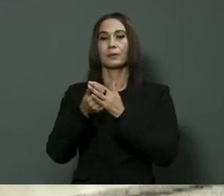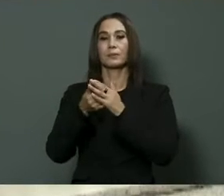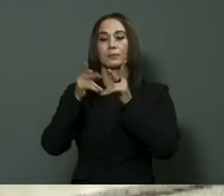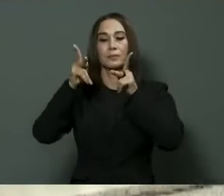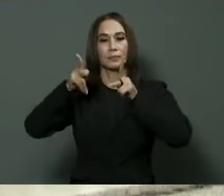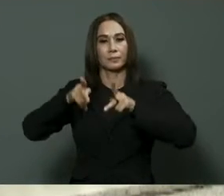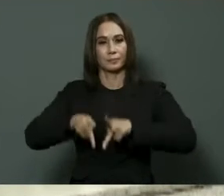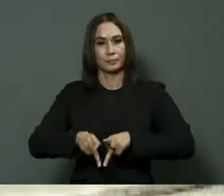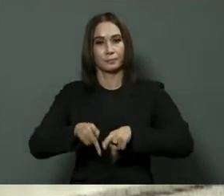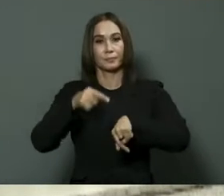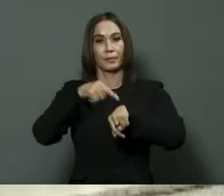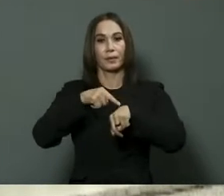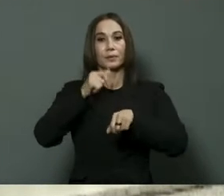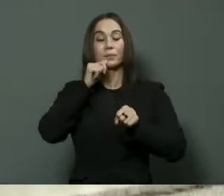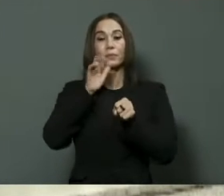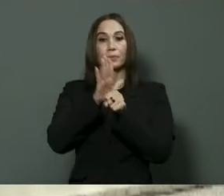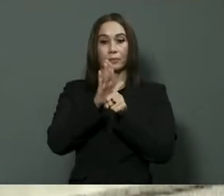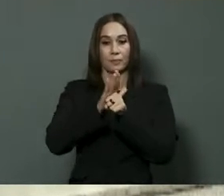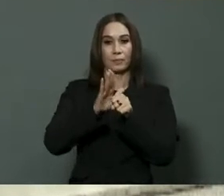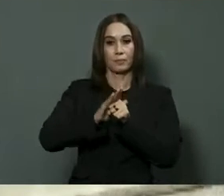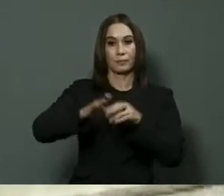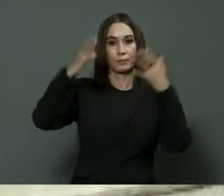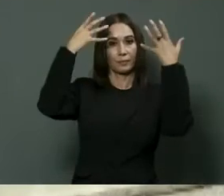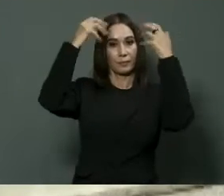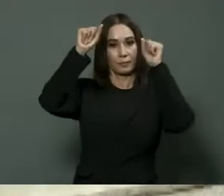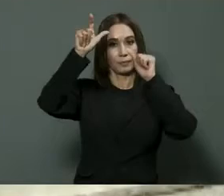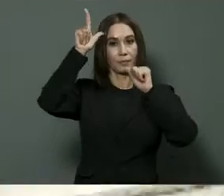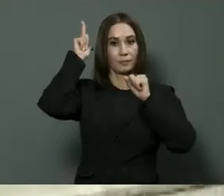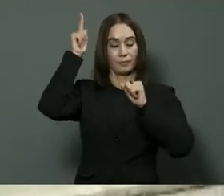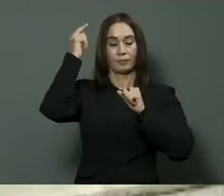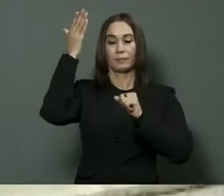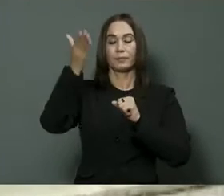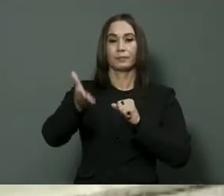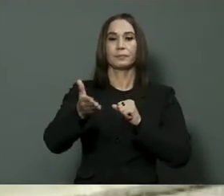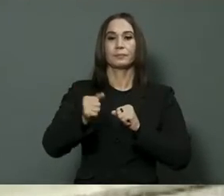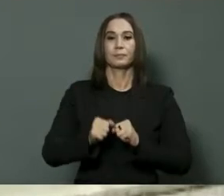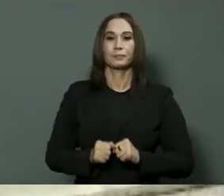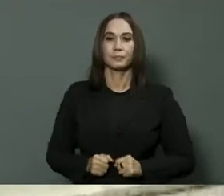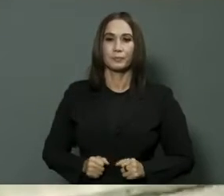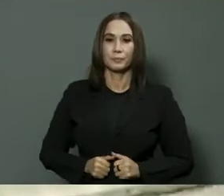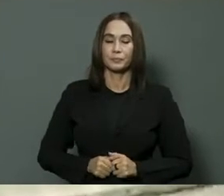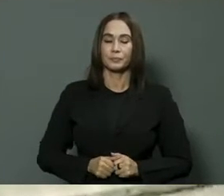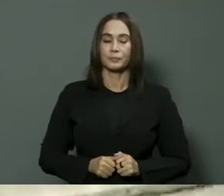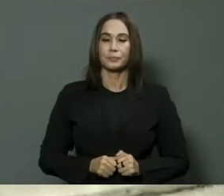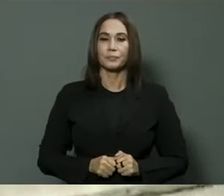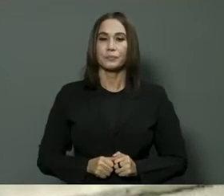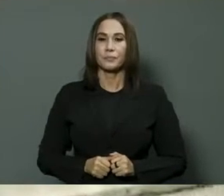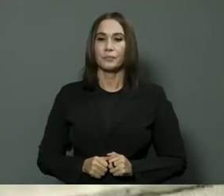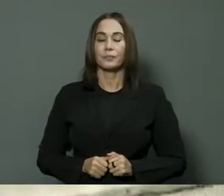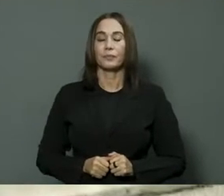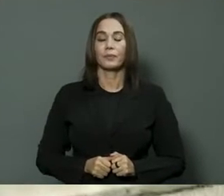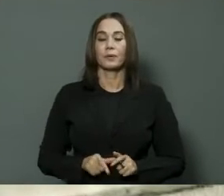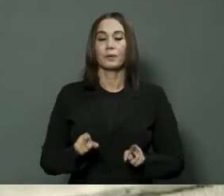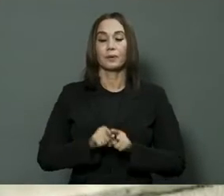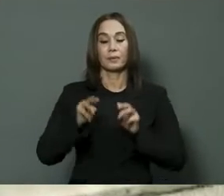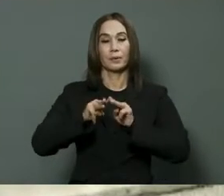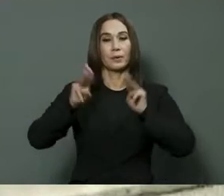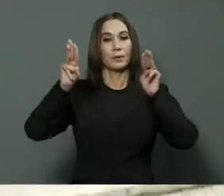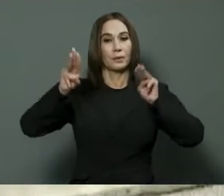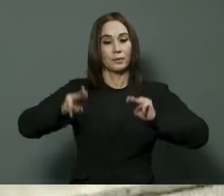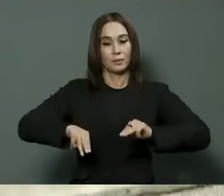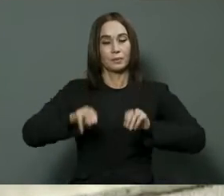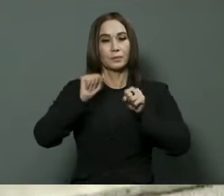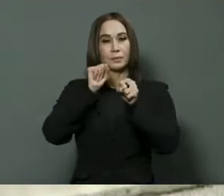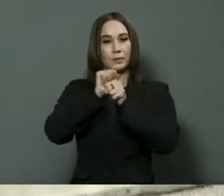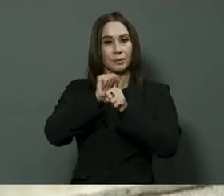ciudadanía. Es un compromiso de nuestro señor presidente Luis Rodolfo Abinader y que nuestro ministro ha